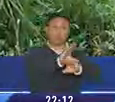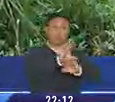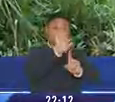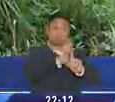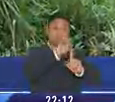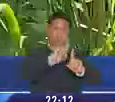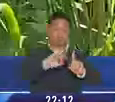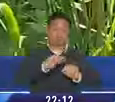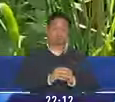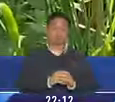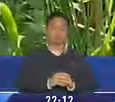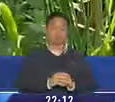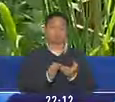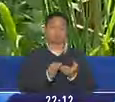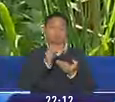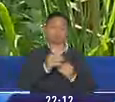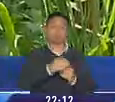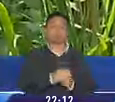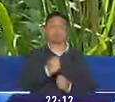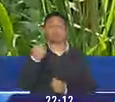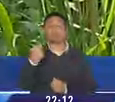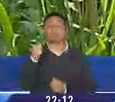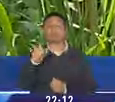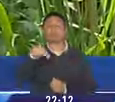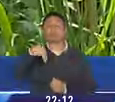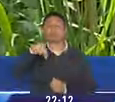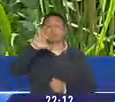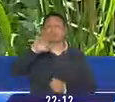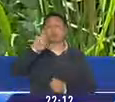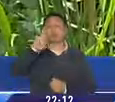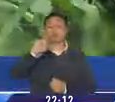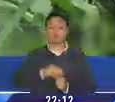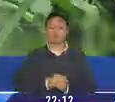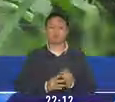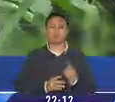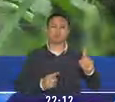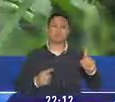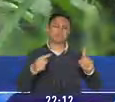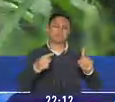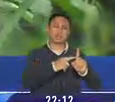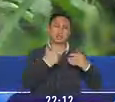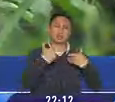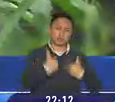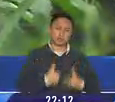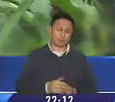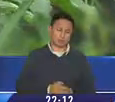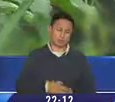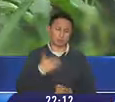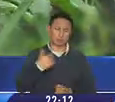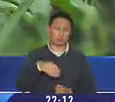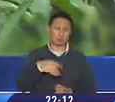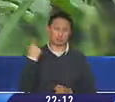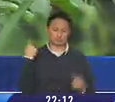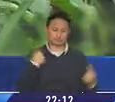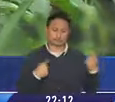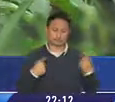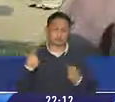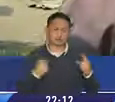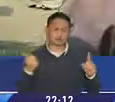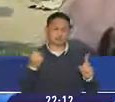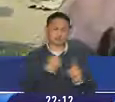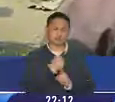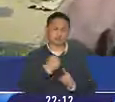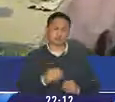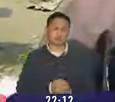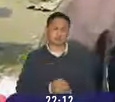Victoria, perteneciente al cantón Santa Rosa, fue hallado sin vida un ciudadano cuyo cuerpo presentaba cortes y signos de tortura.